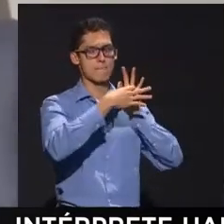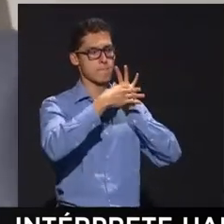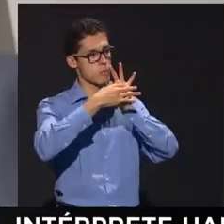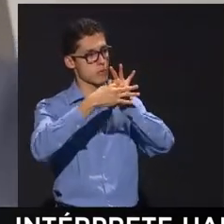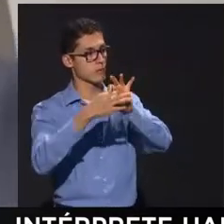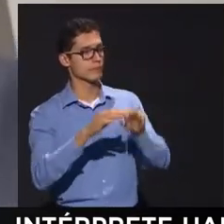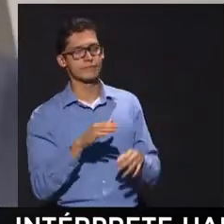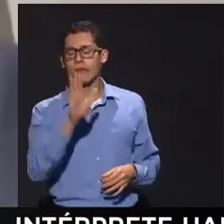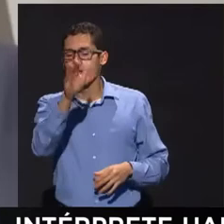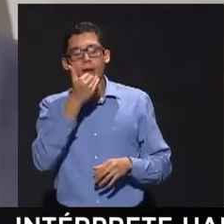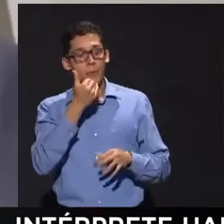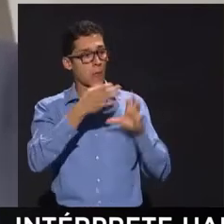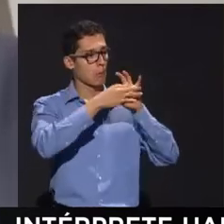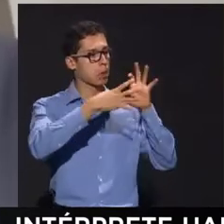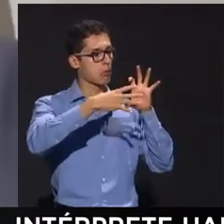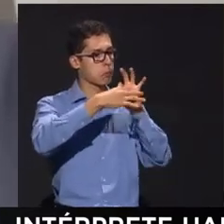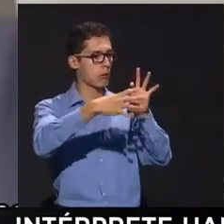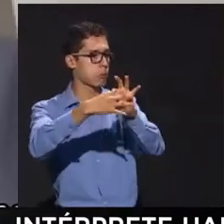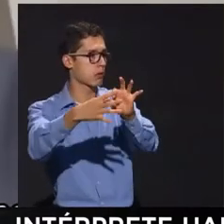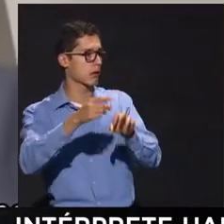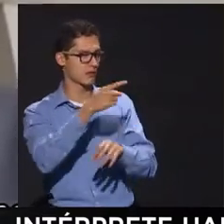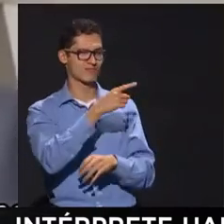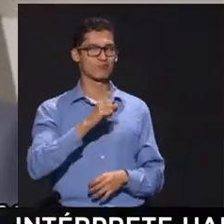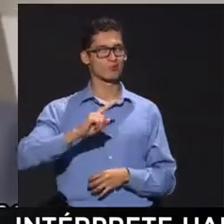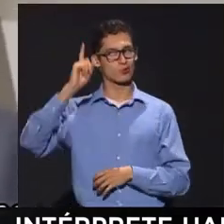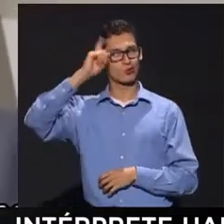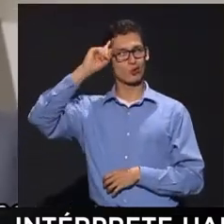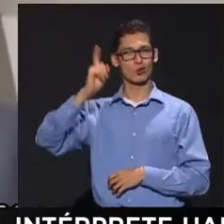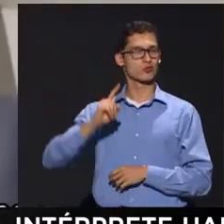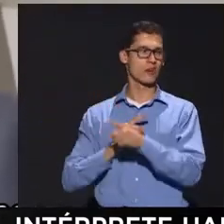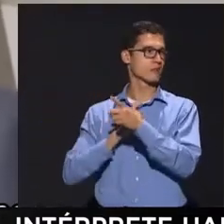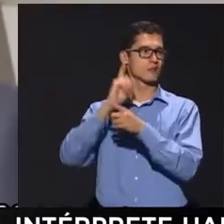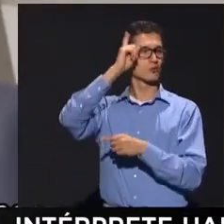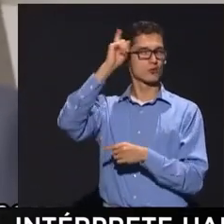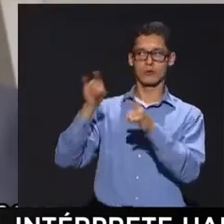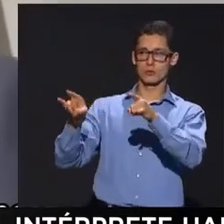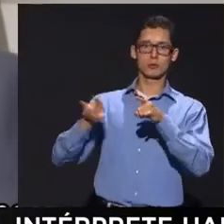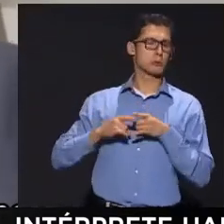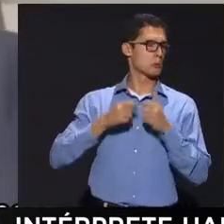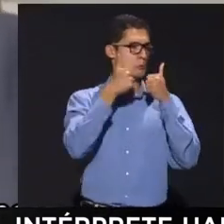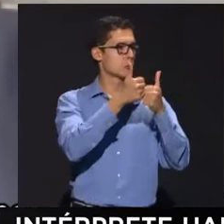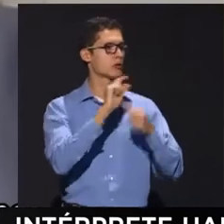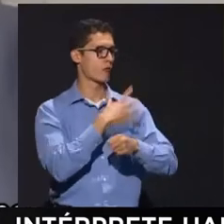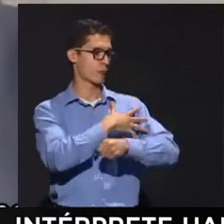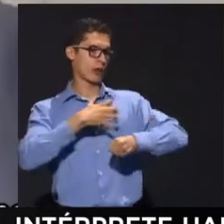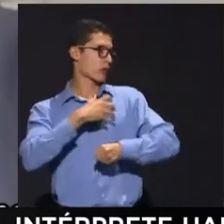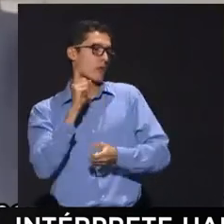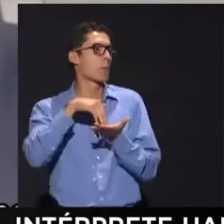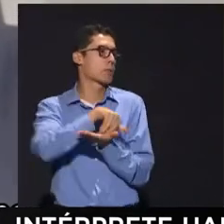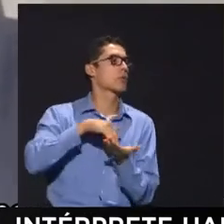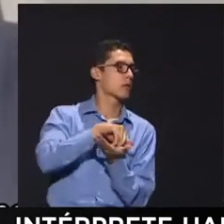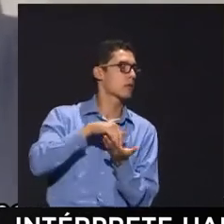muestra que una persona no conoce un tema. El primer requisito es la coherencia de la discursividad, el elemento lógico y el elemento